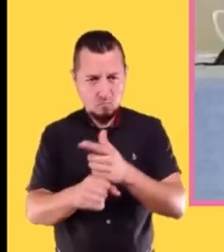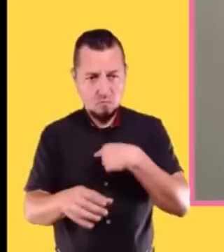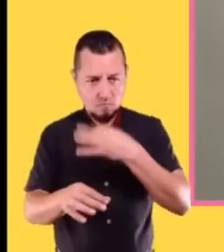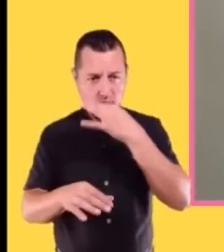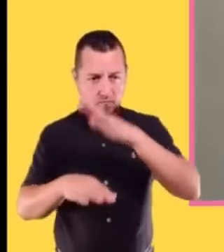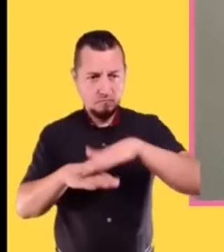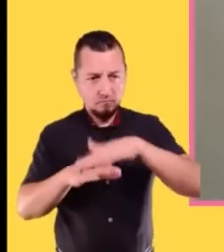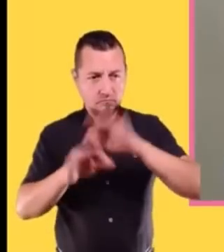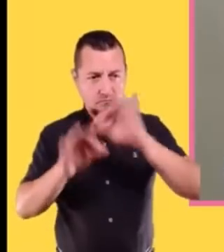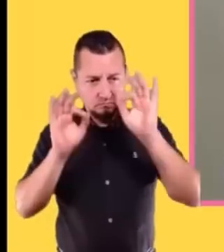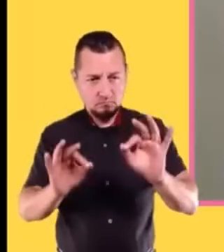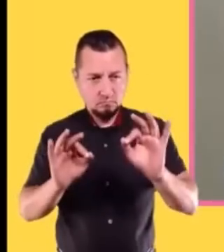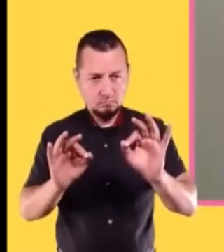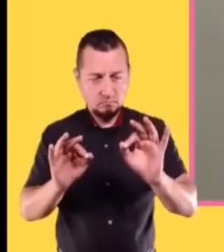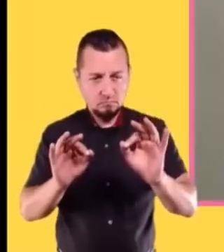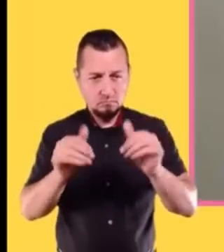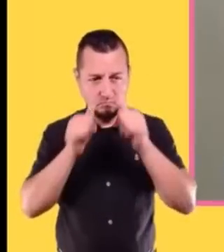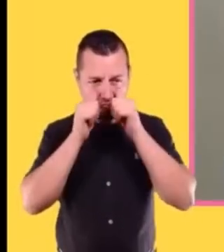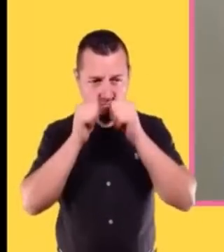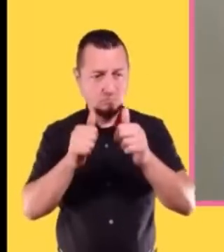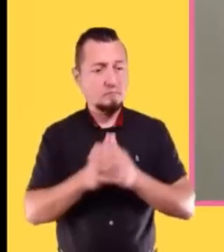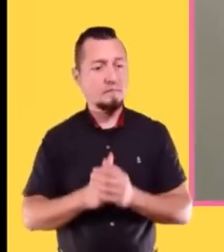con mucha precisión.